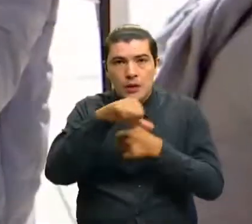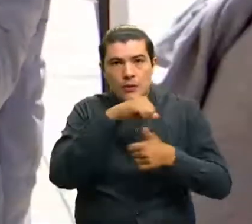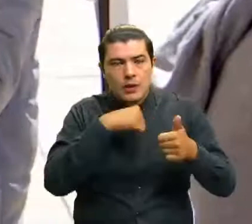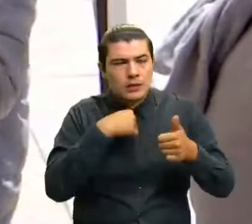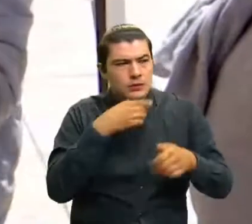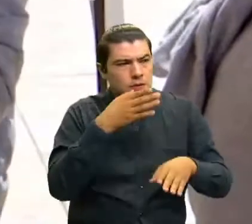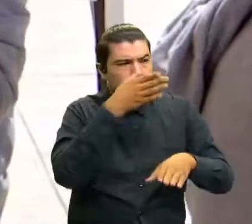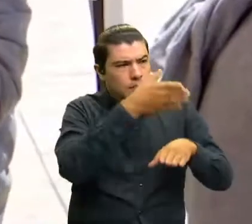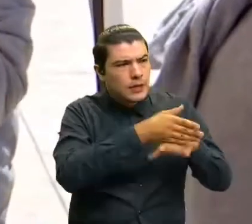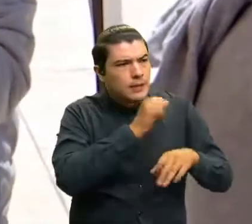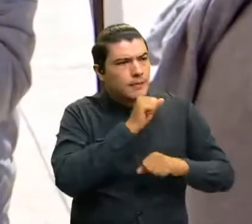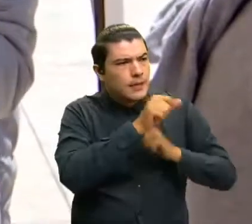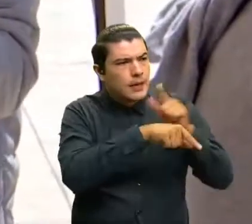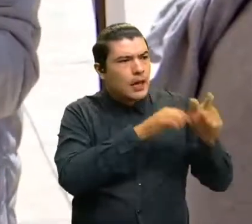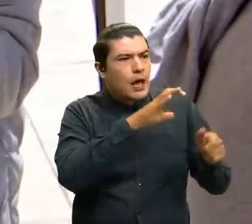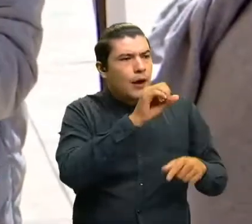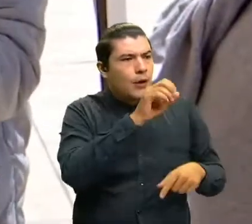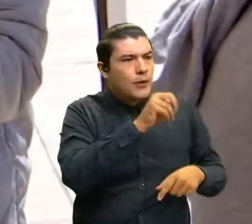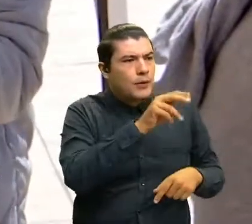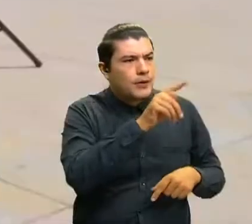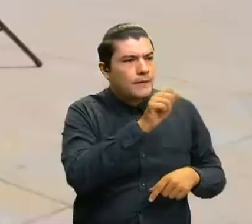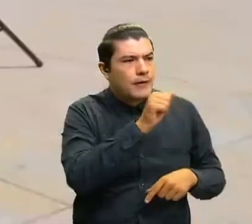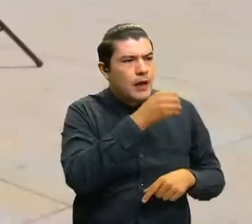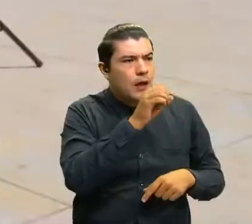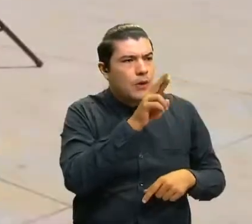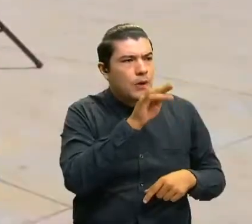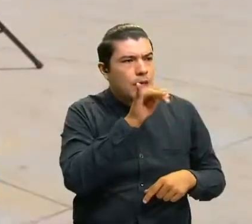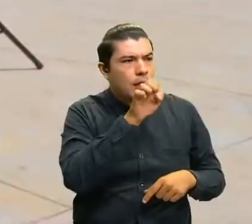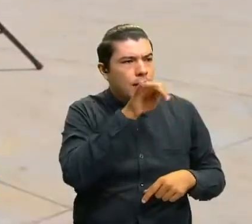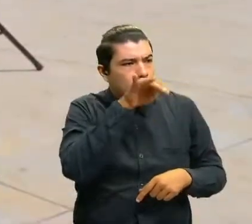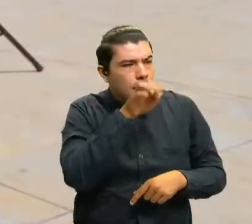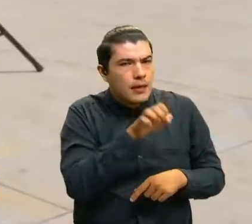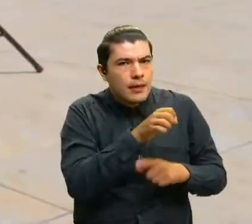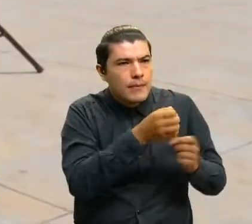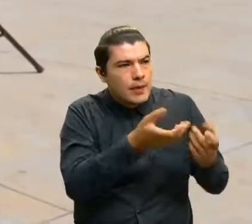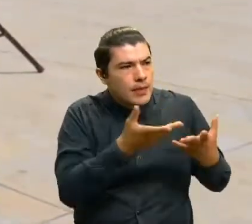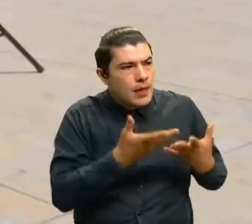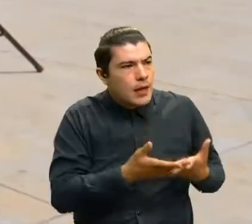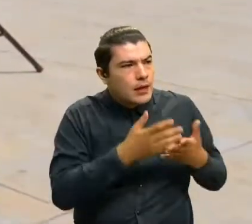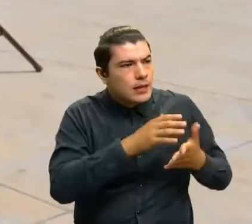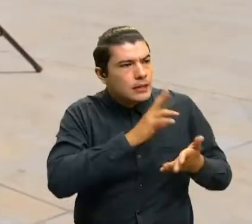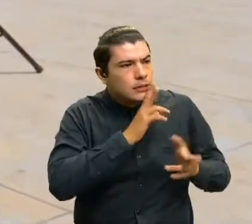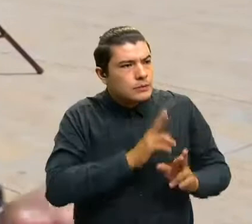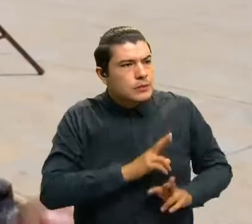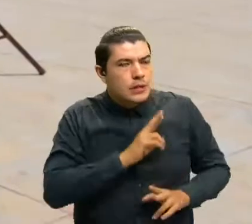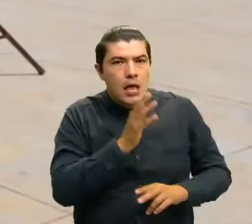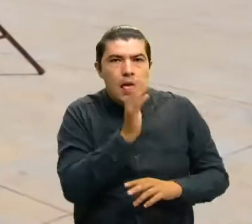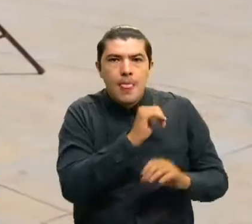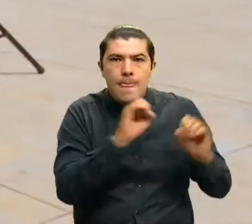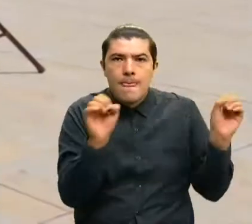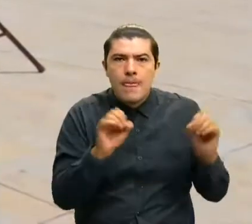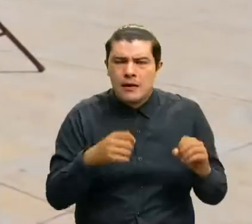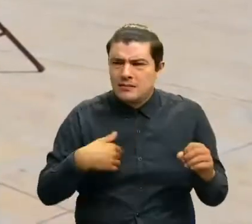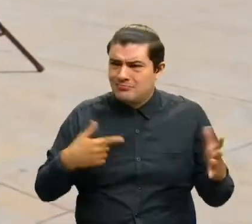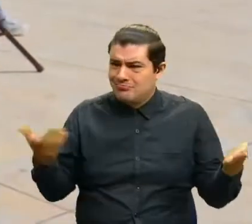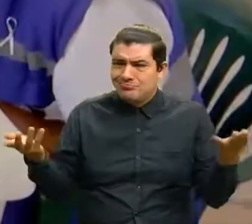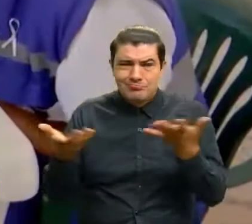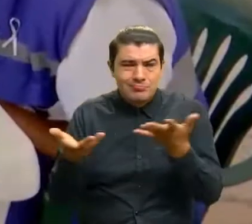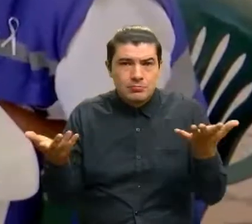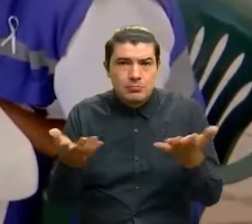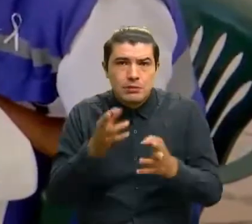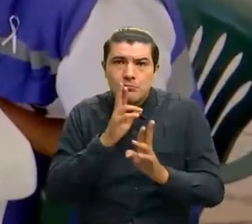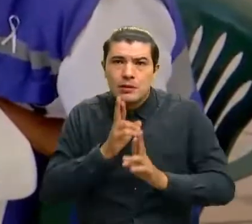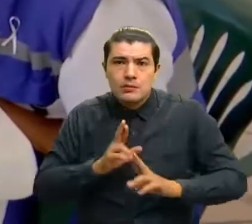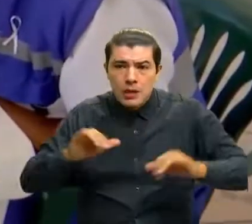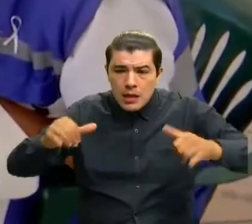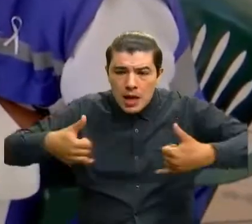donde Confeoriente a ver si me autorizaban, nada. Entonces me están tomando el pelo ahí también. Por